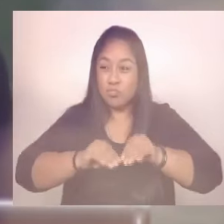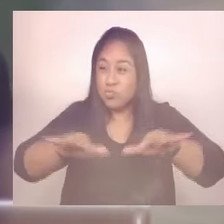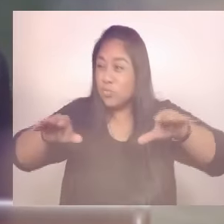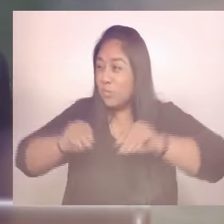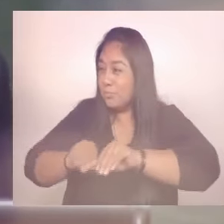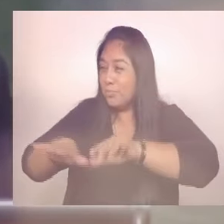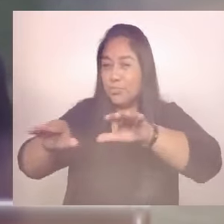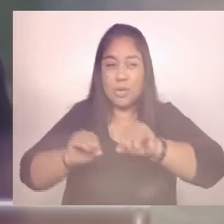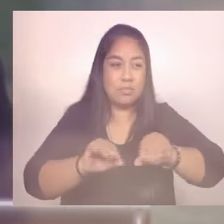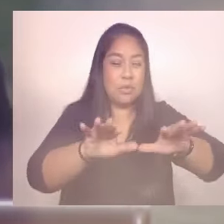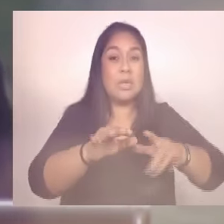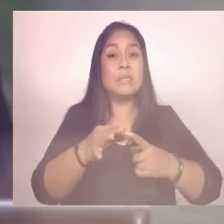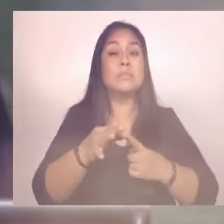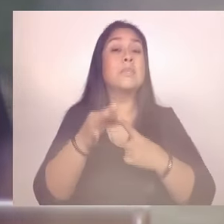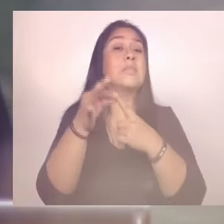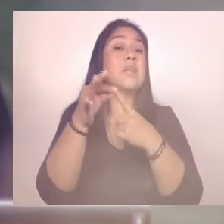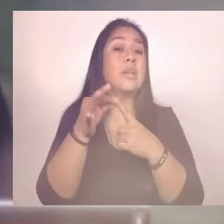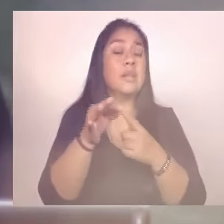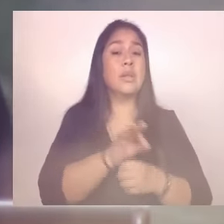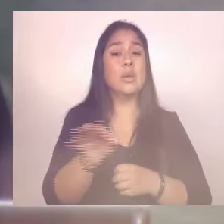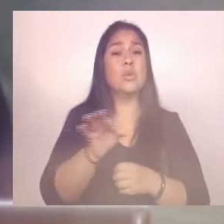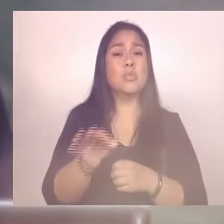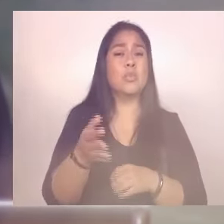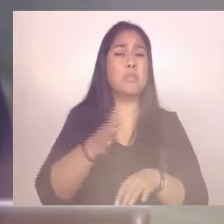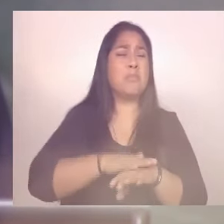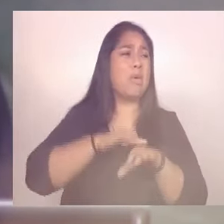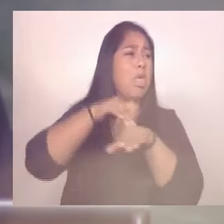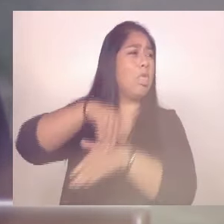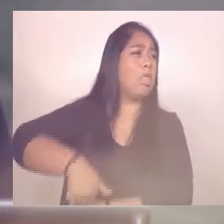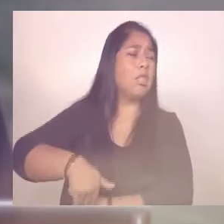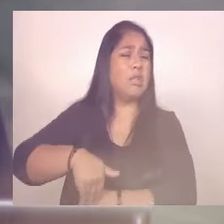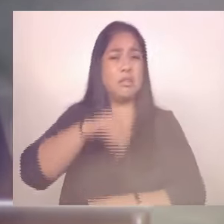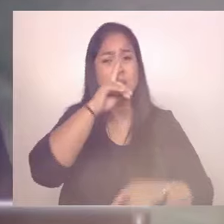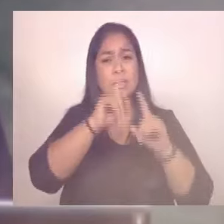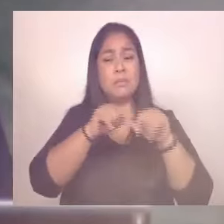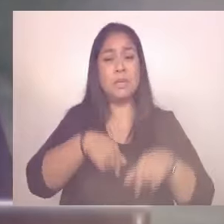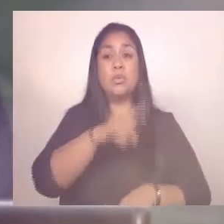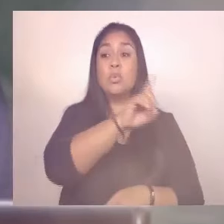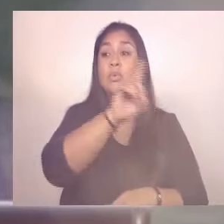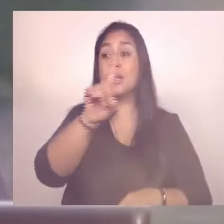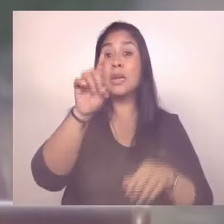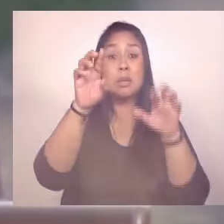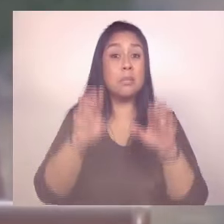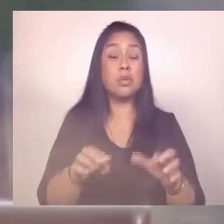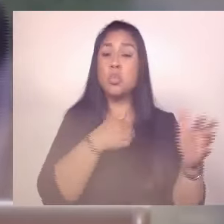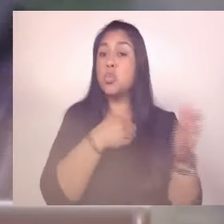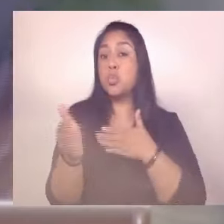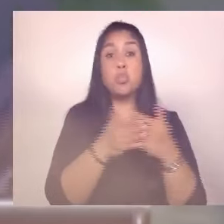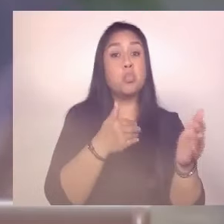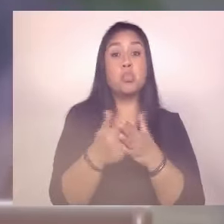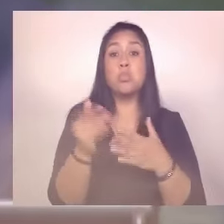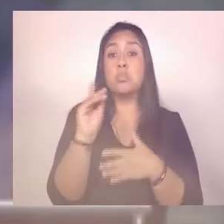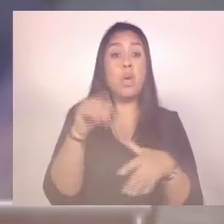país, especialmente a las poblaciones más abandonadas, y donde cada persona, sin importar su